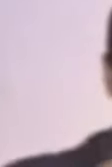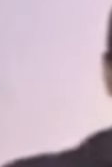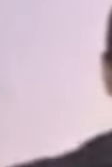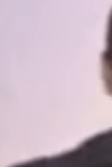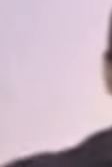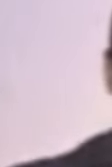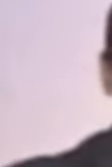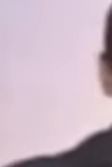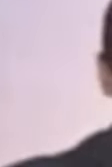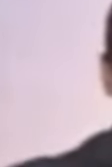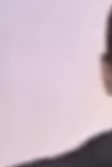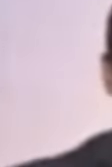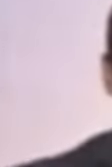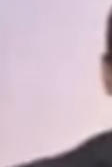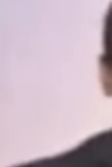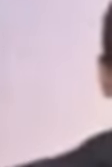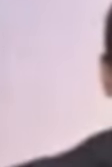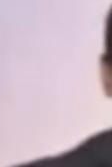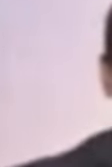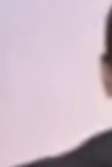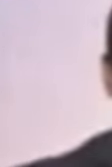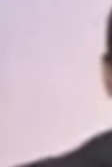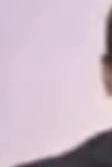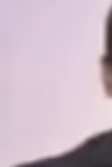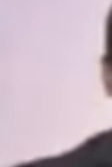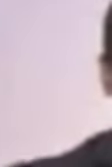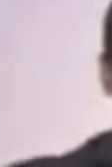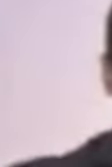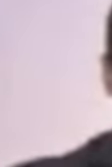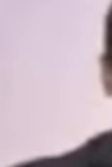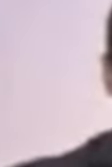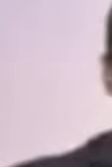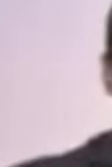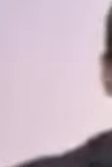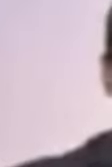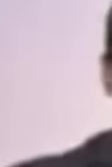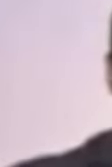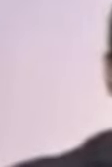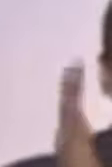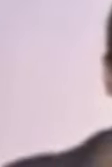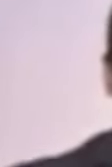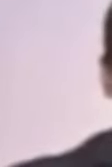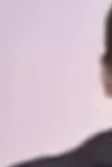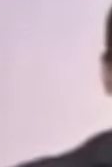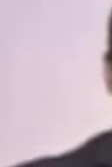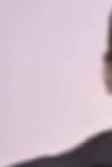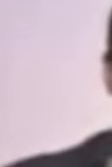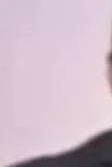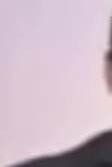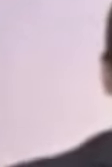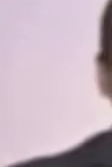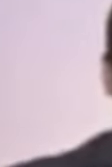en ella también. De allí que yo misma pedí mi impedimento de salida a pesar de que el juzgado lo